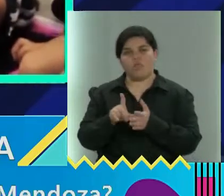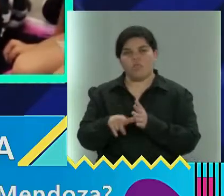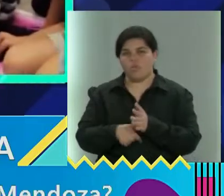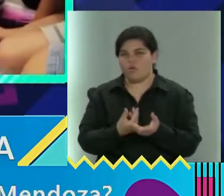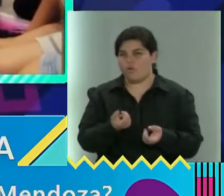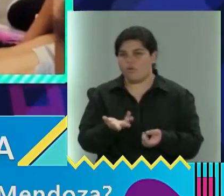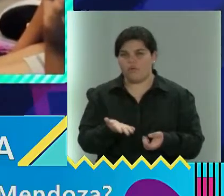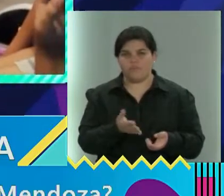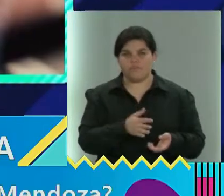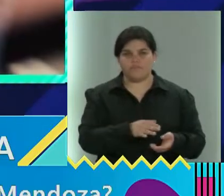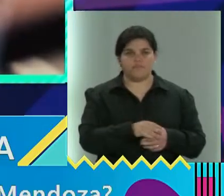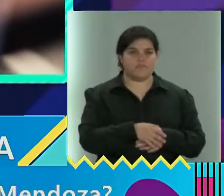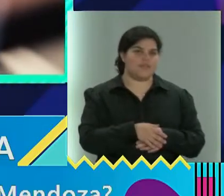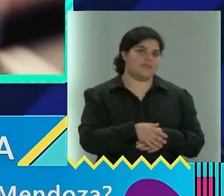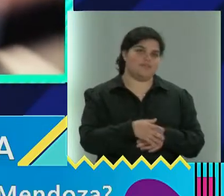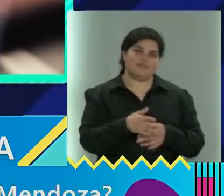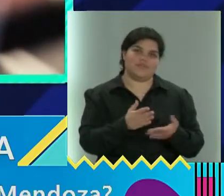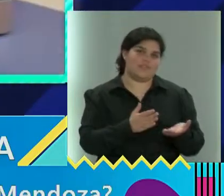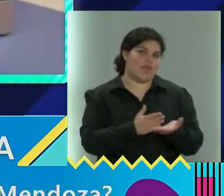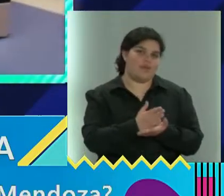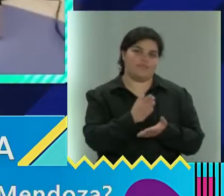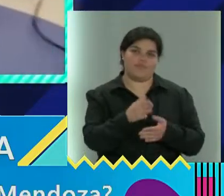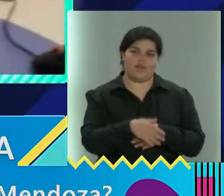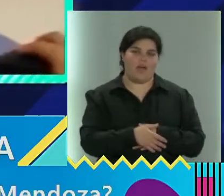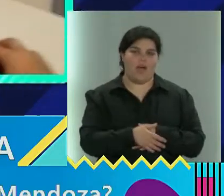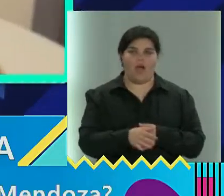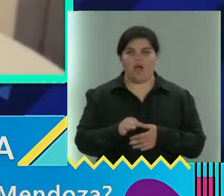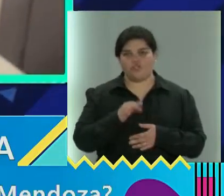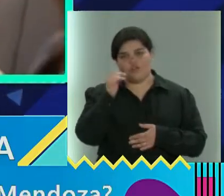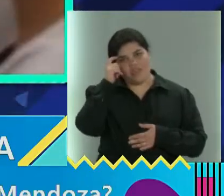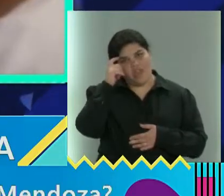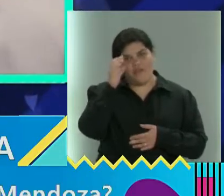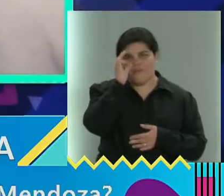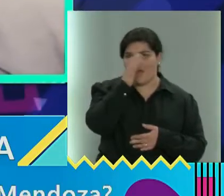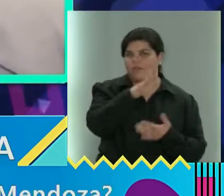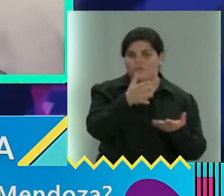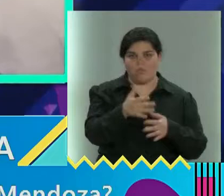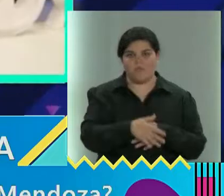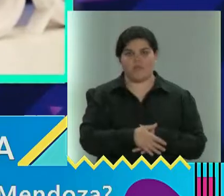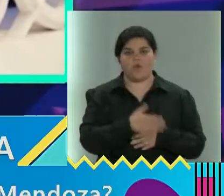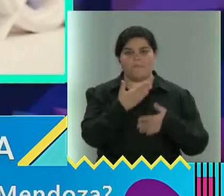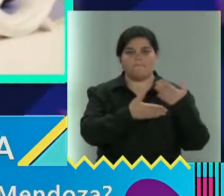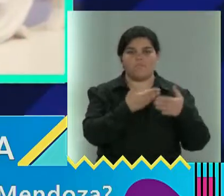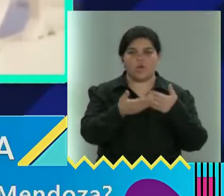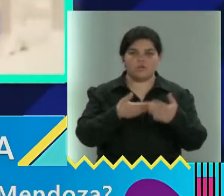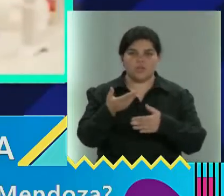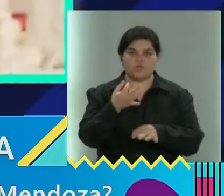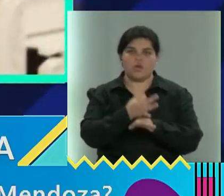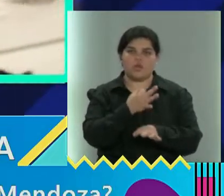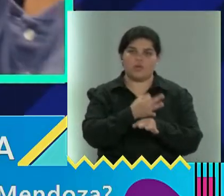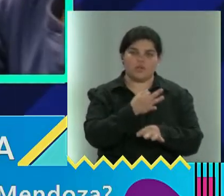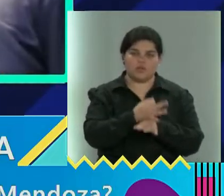siempre hablamos de décadas, década o 2 décadas, cuando hablamos de procesos educativos, para poder realmente